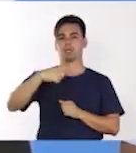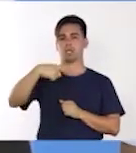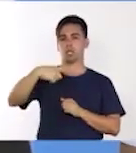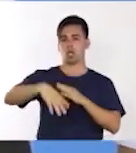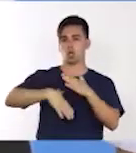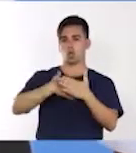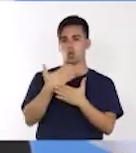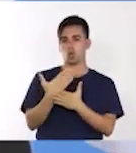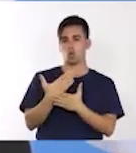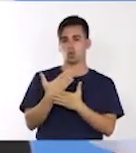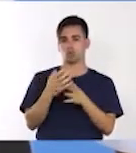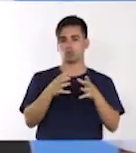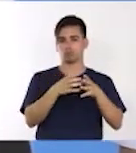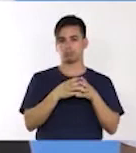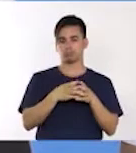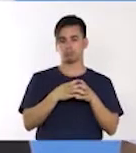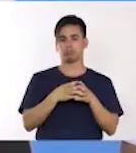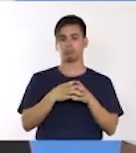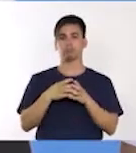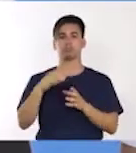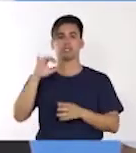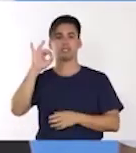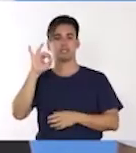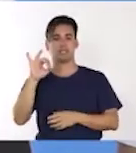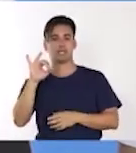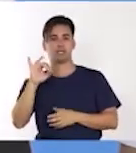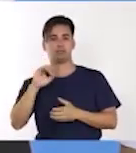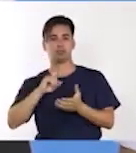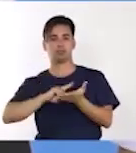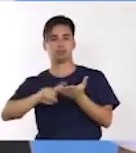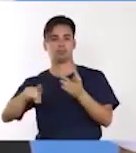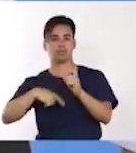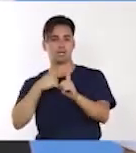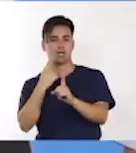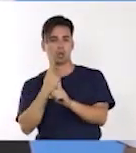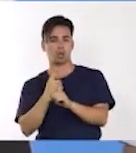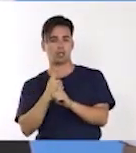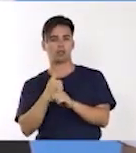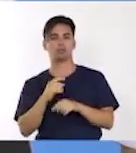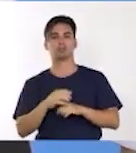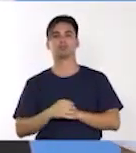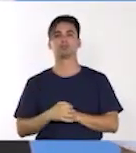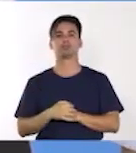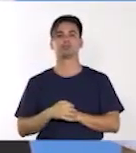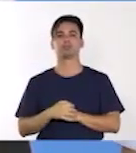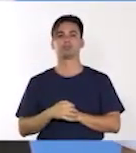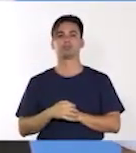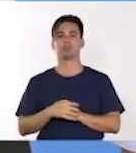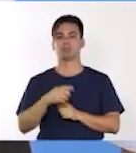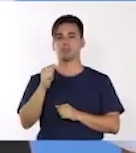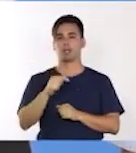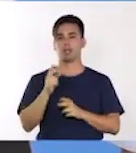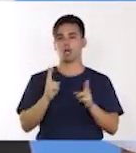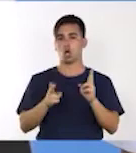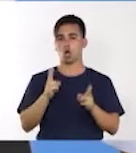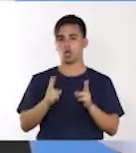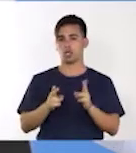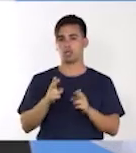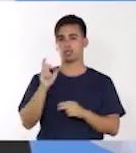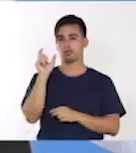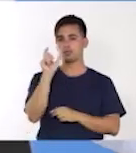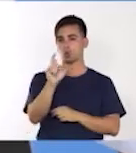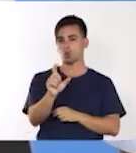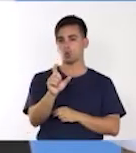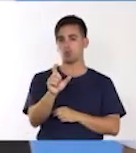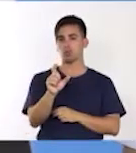y séptimo de curso por encuentro, sexto regular y octavo por encuentro, que se orienten la última